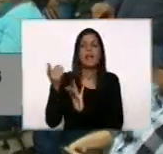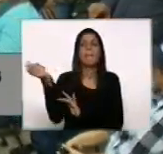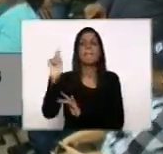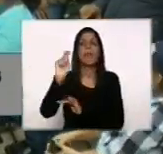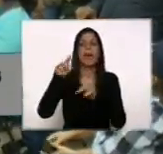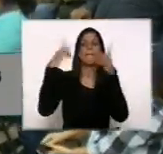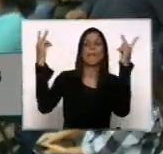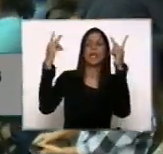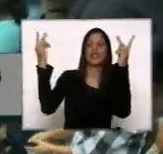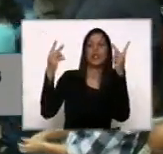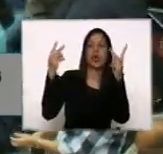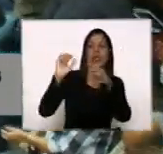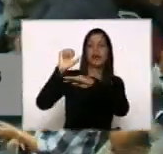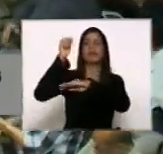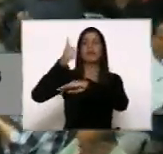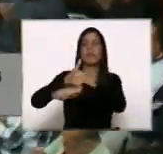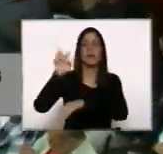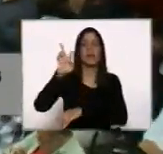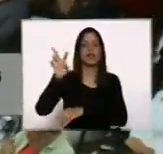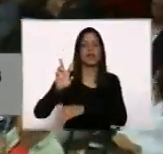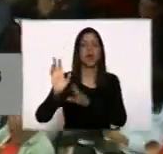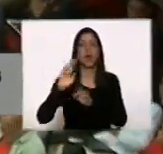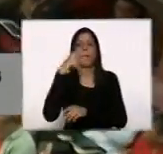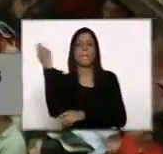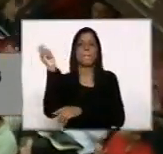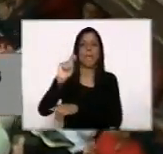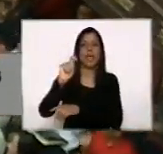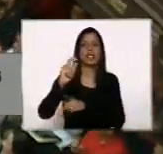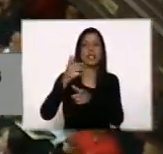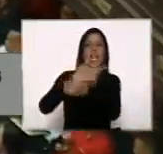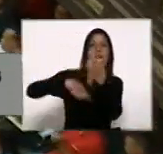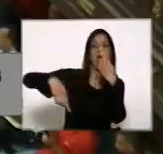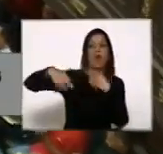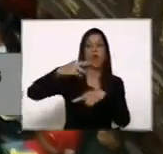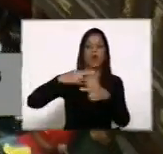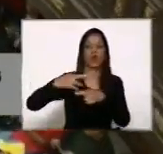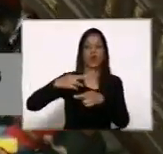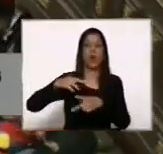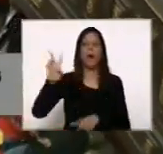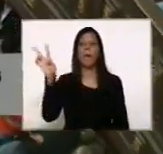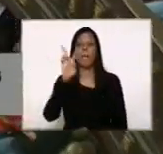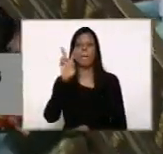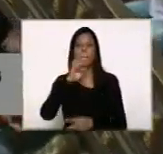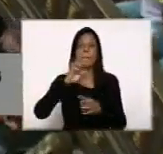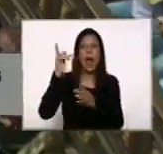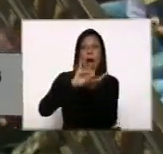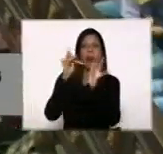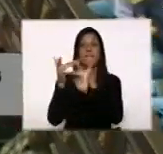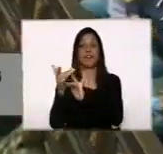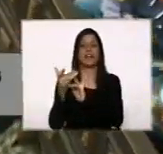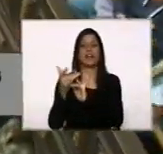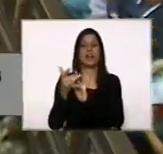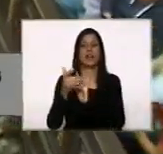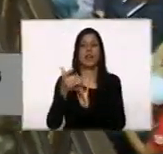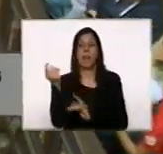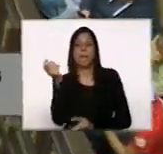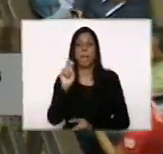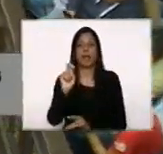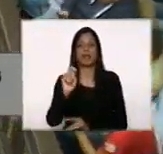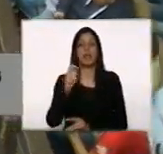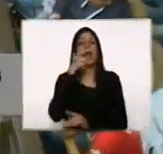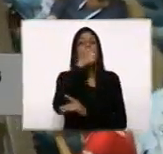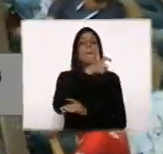para Venezuela, abril es un mes de revolución, y será un mes donde la clase obrera